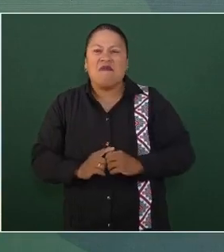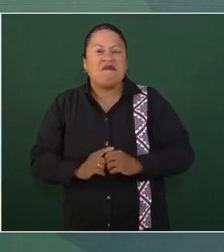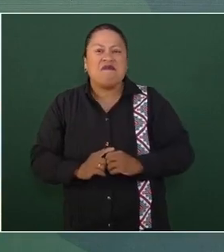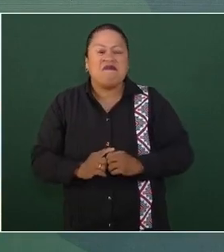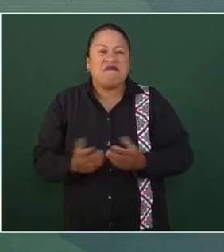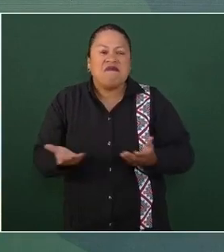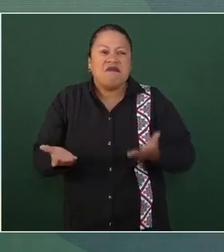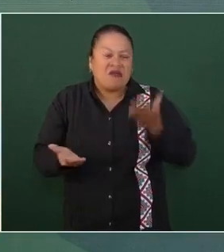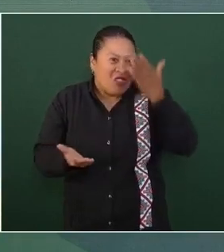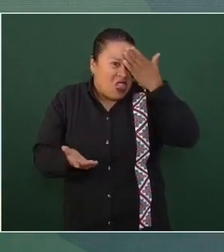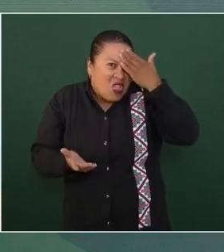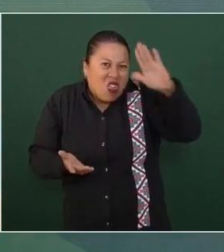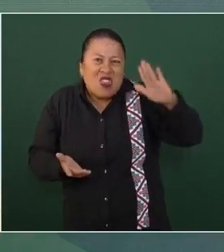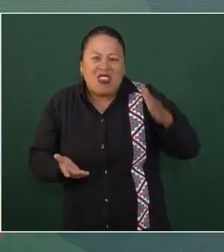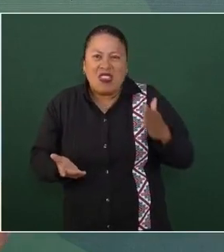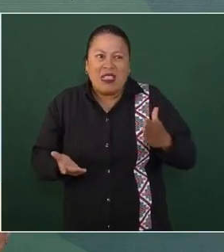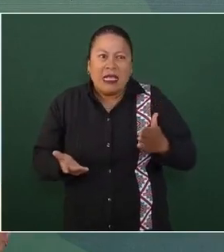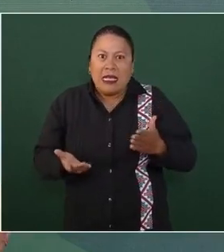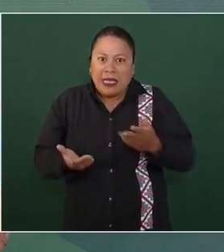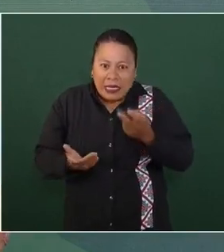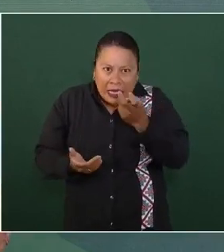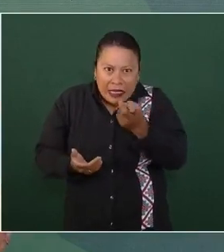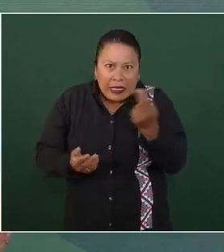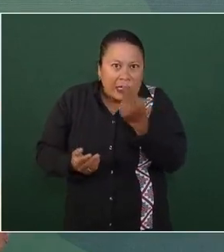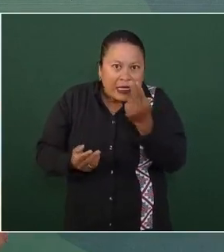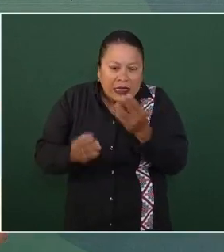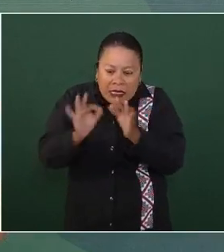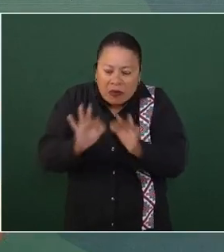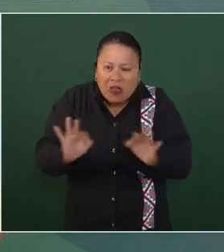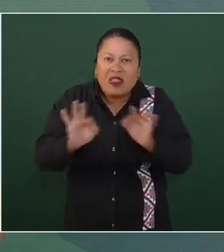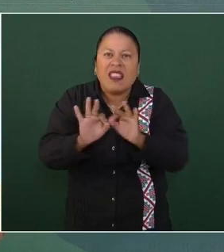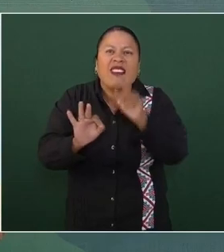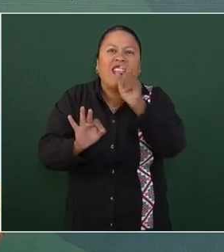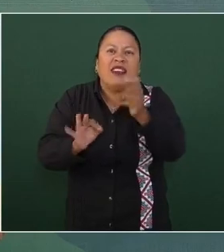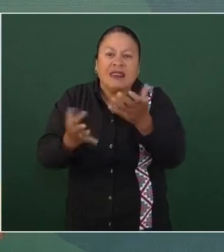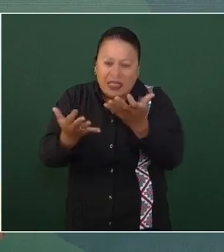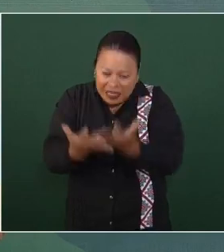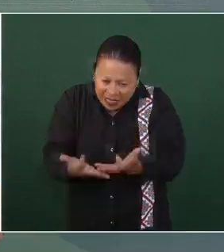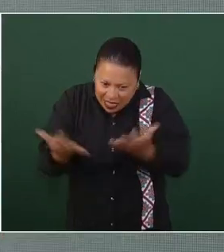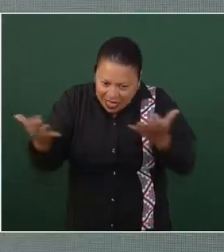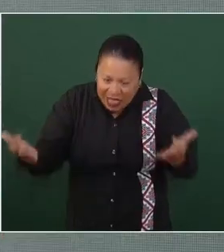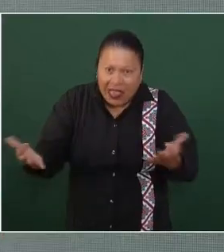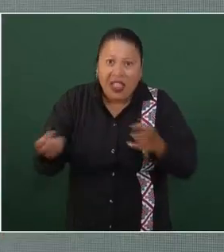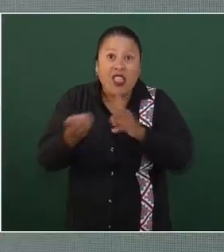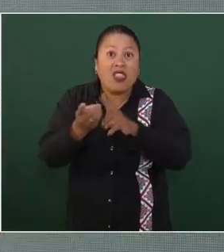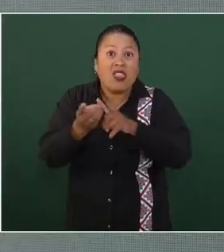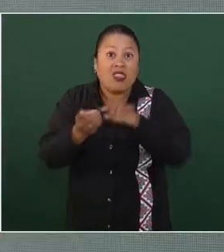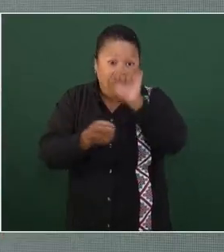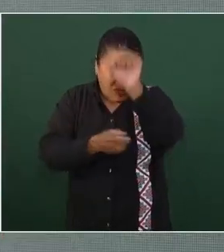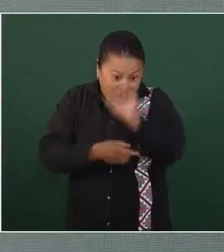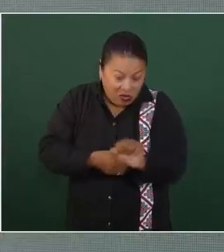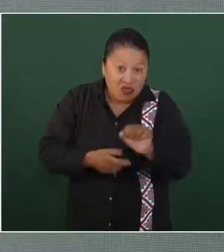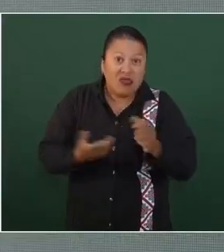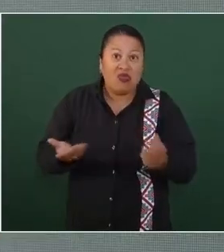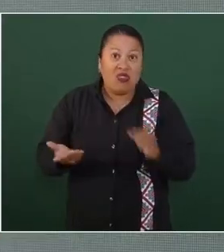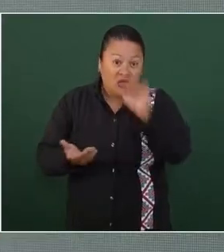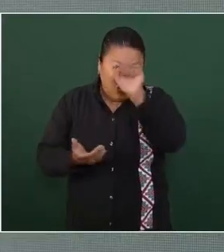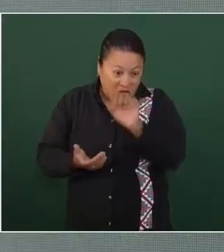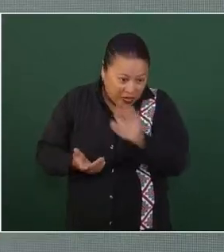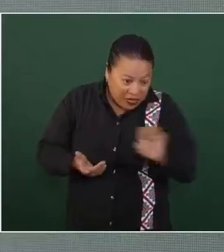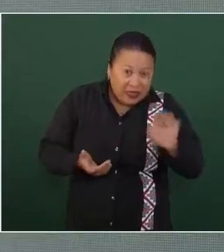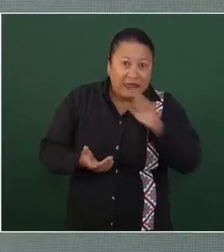conocía la importancia que tenía la tierra en el sur en el sureste